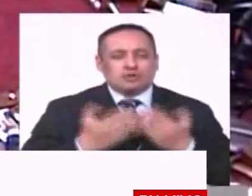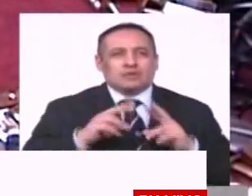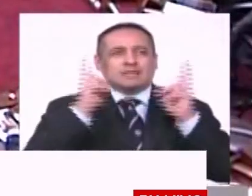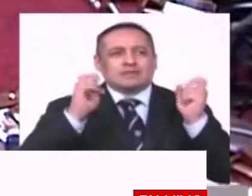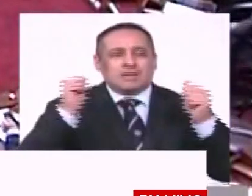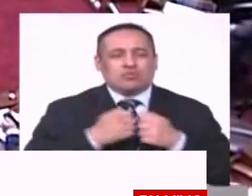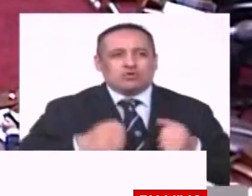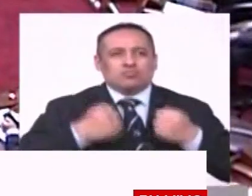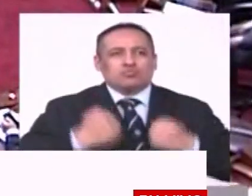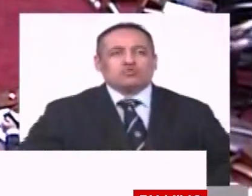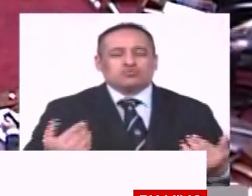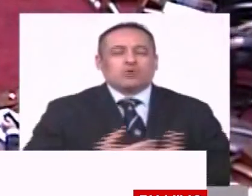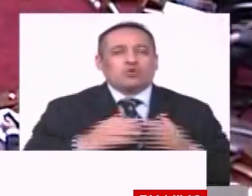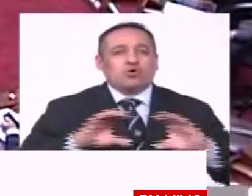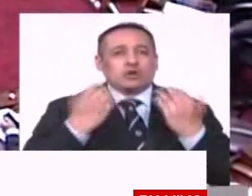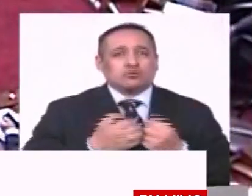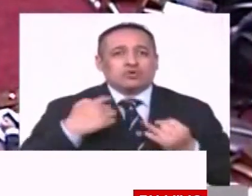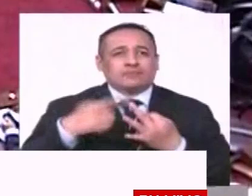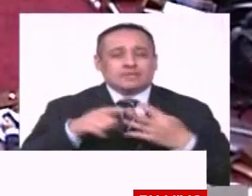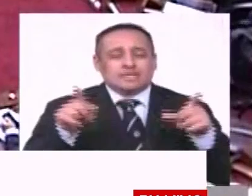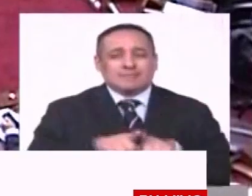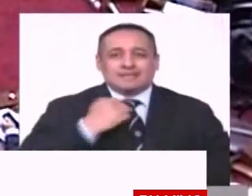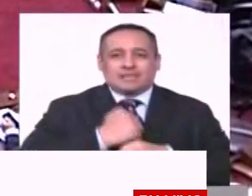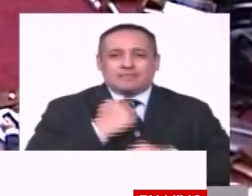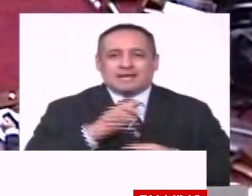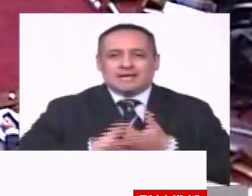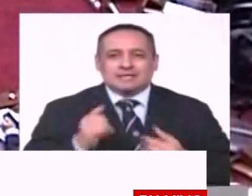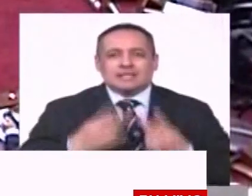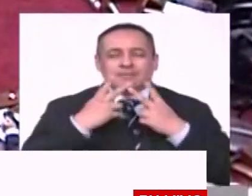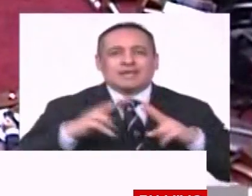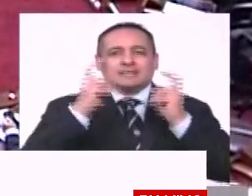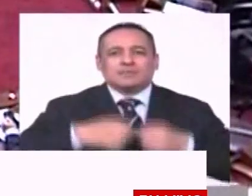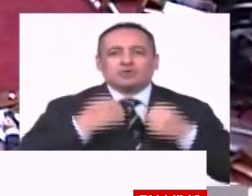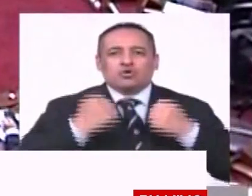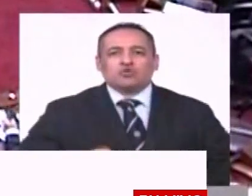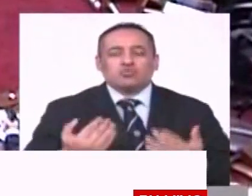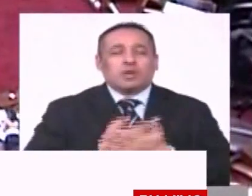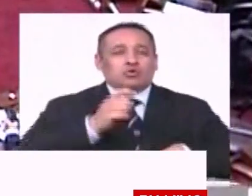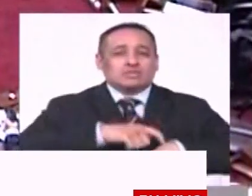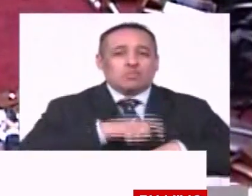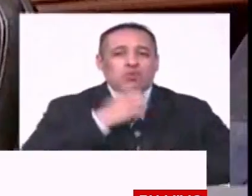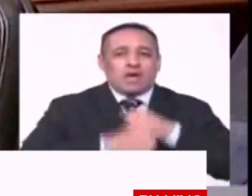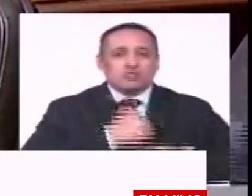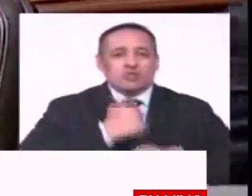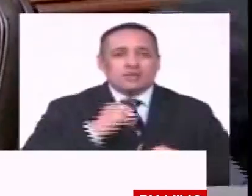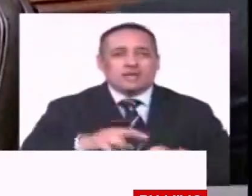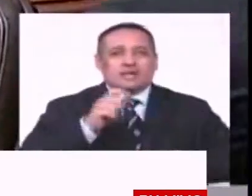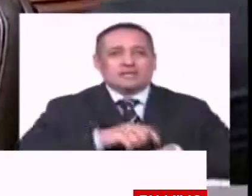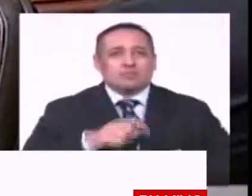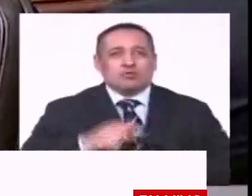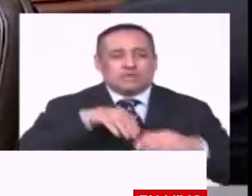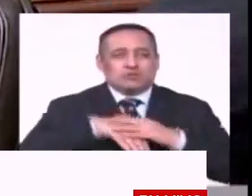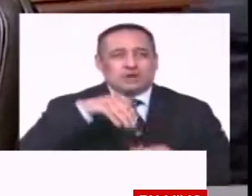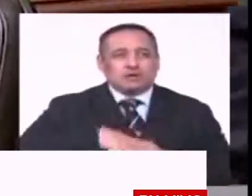de instalación del nuevo Congreso o los congresistas en ejercicio en el caso de instalación de un nuevo periodo anual de sesiones dentro del periodo